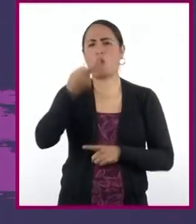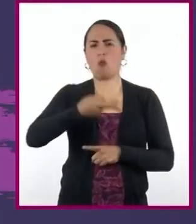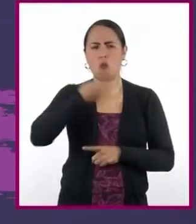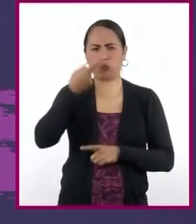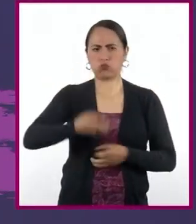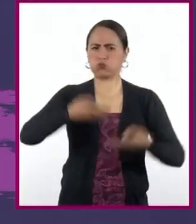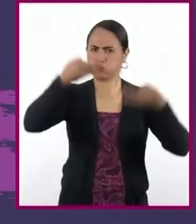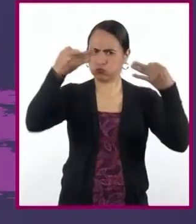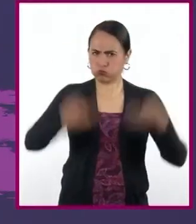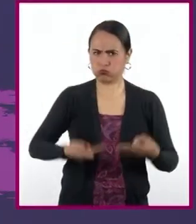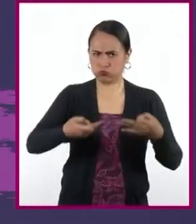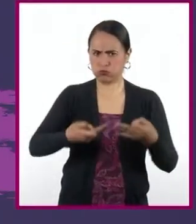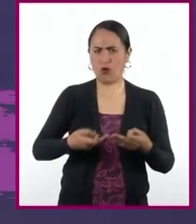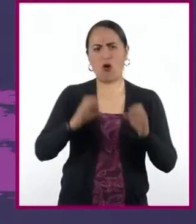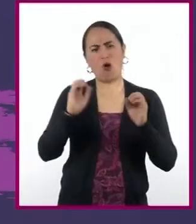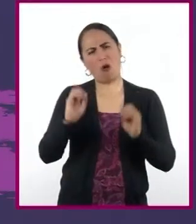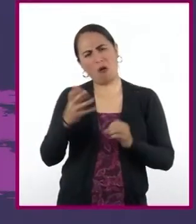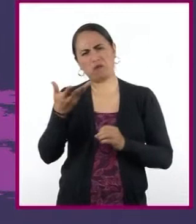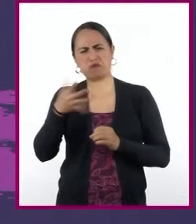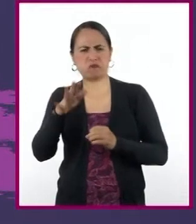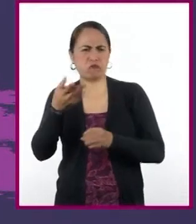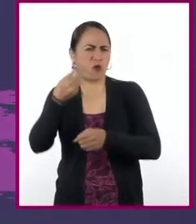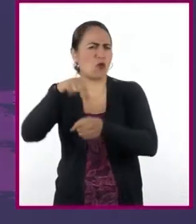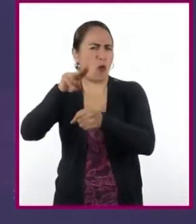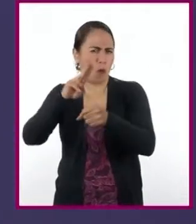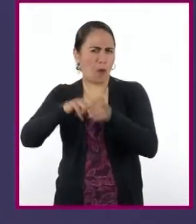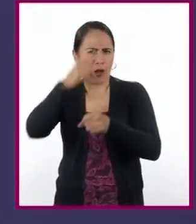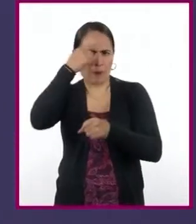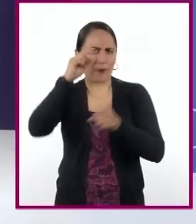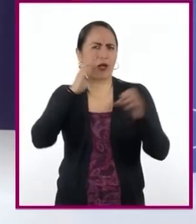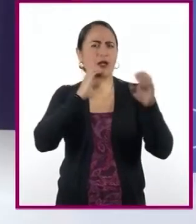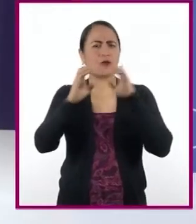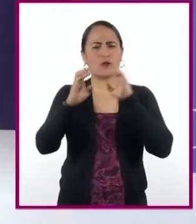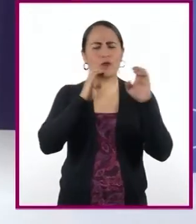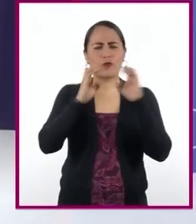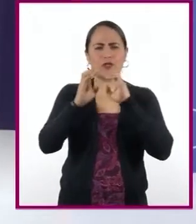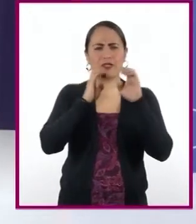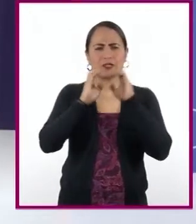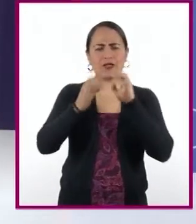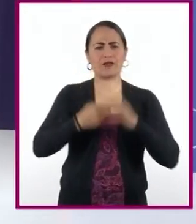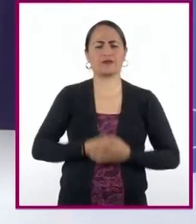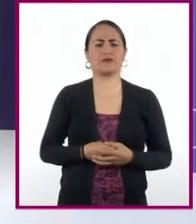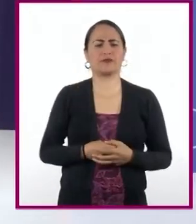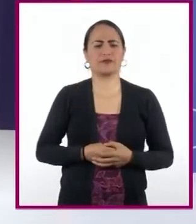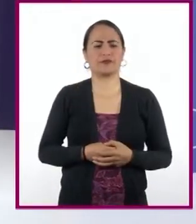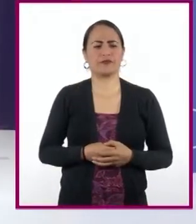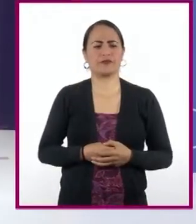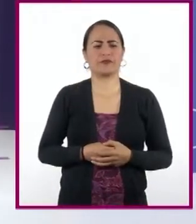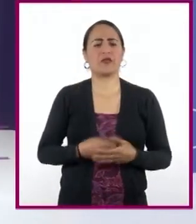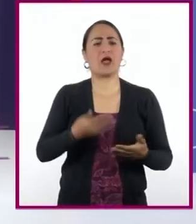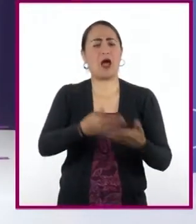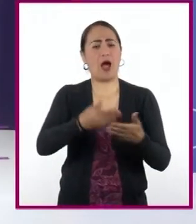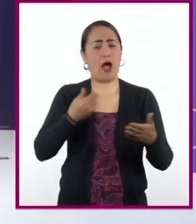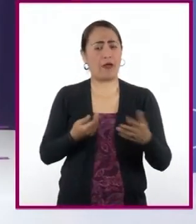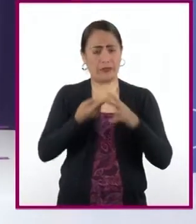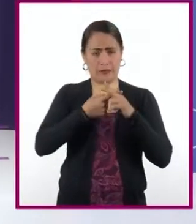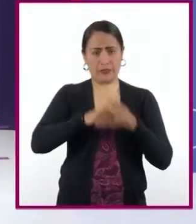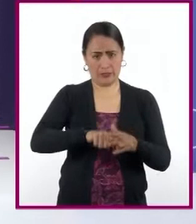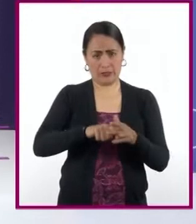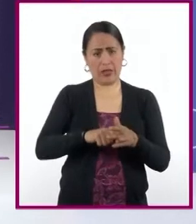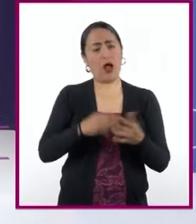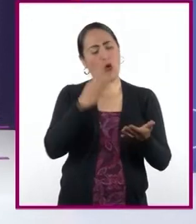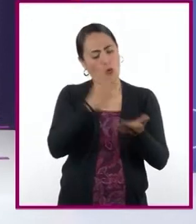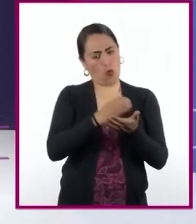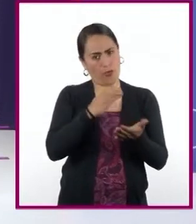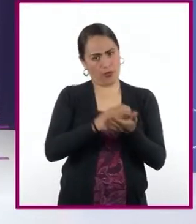e informal en función de la situación comunicativa. Antes de comenzar, tengan a la mano su cuaderno,